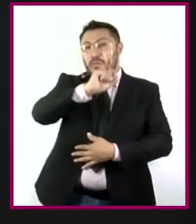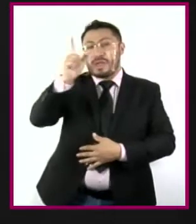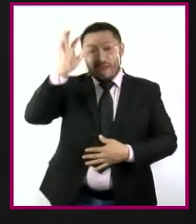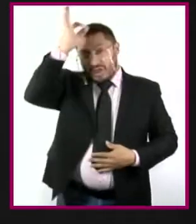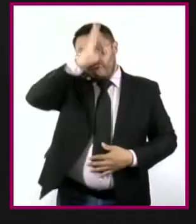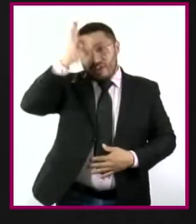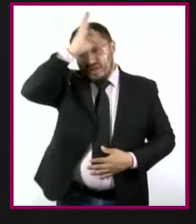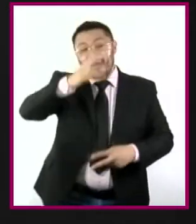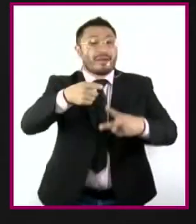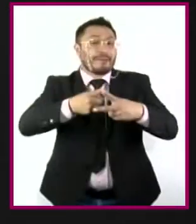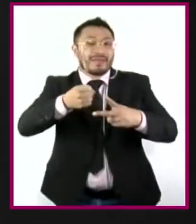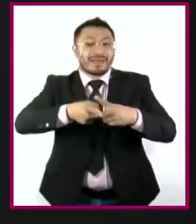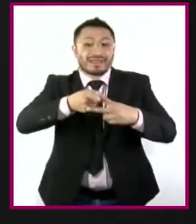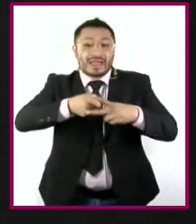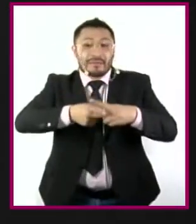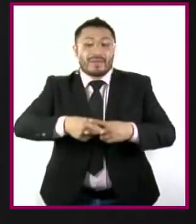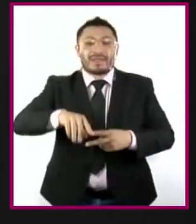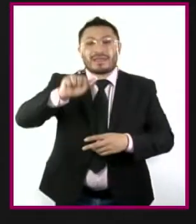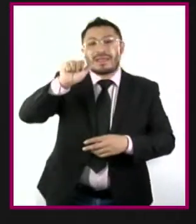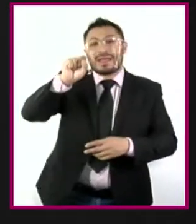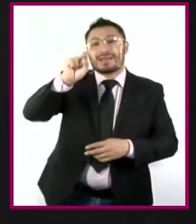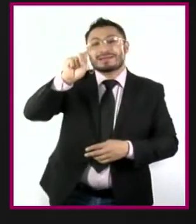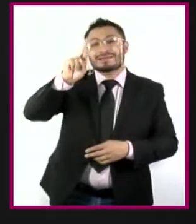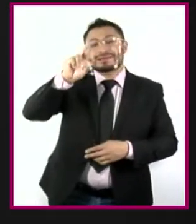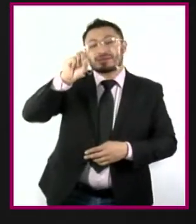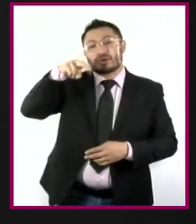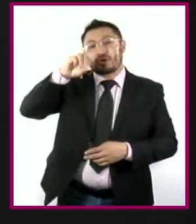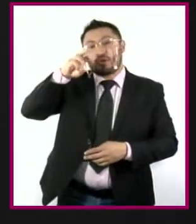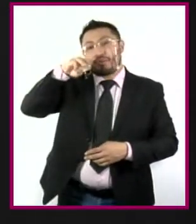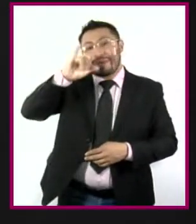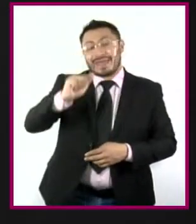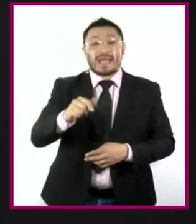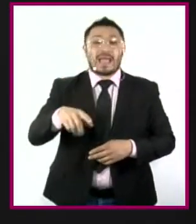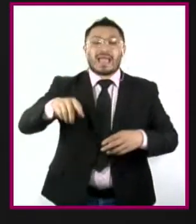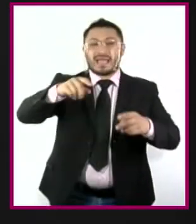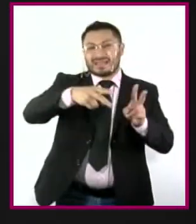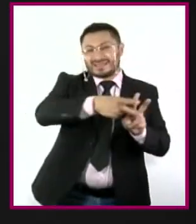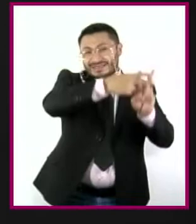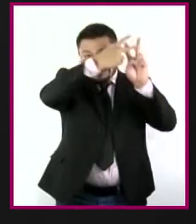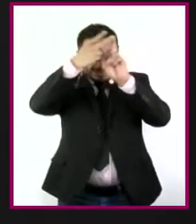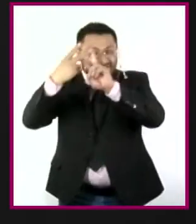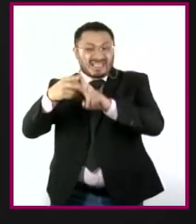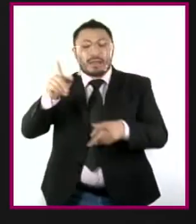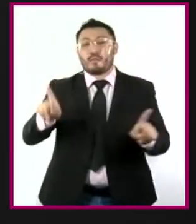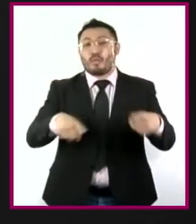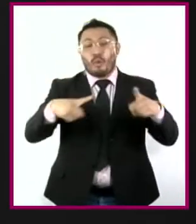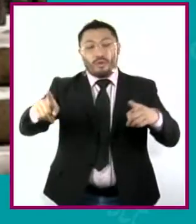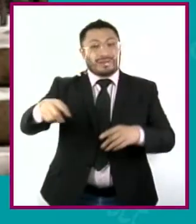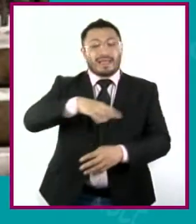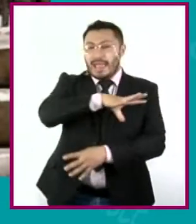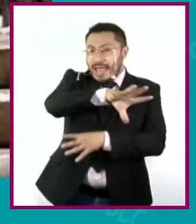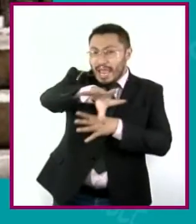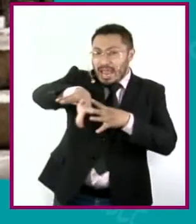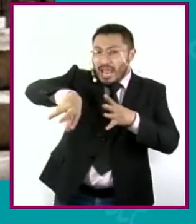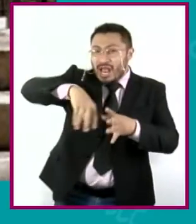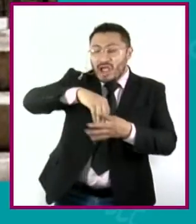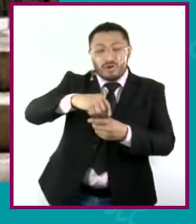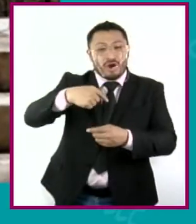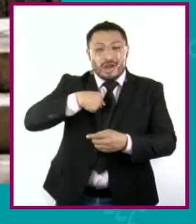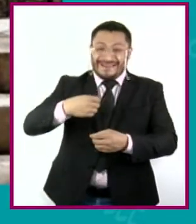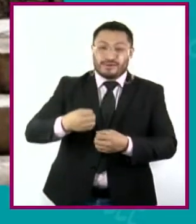filosofía, matemáticas, astronomía, música. Y me dediqué a transmitir esos conocimientos a mis